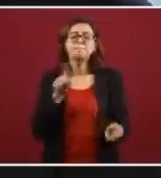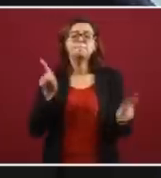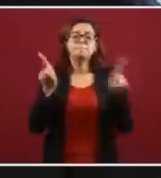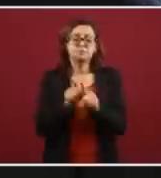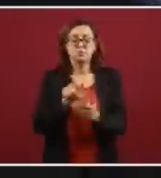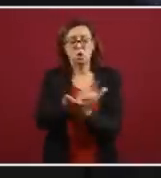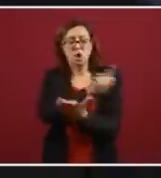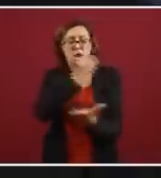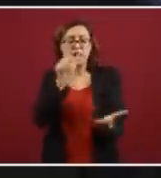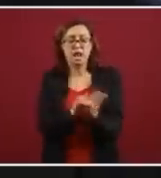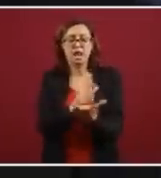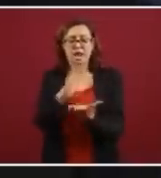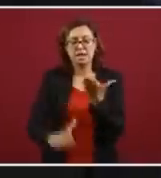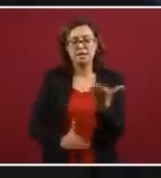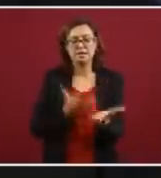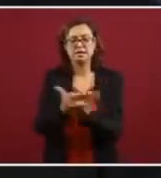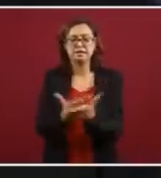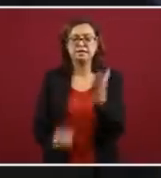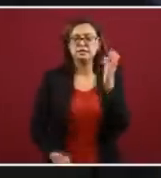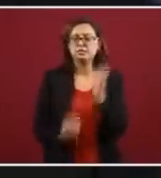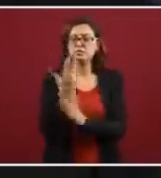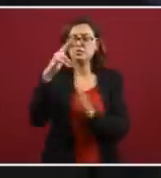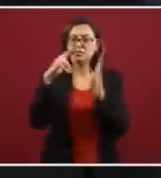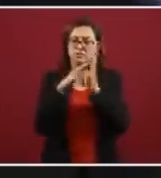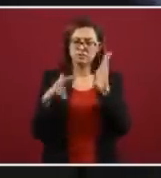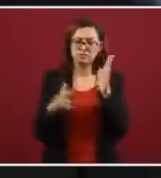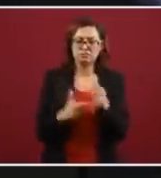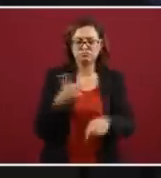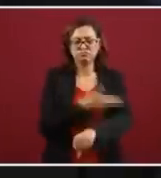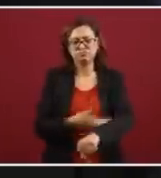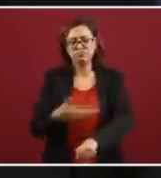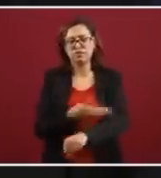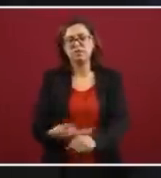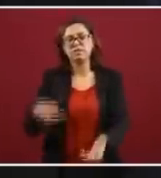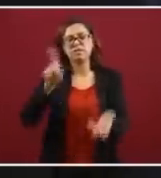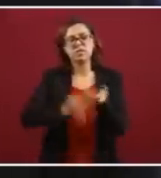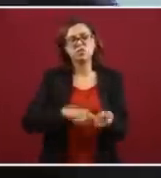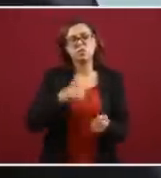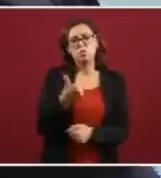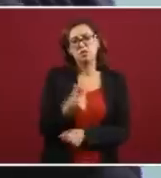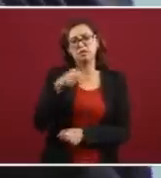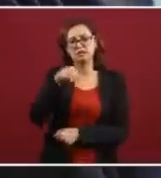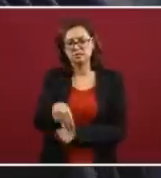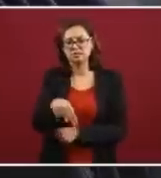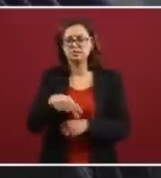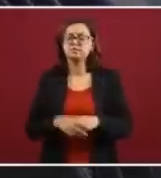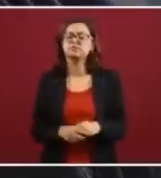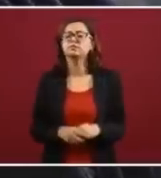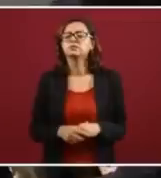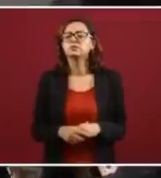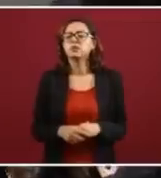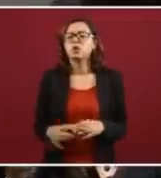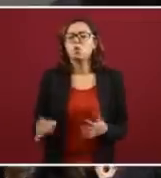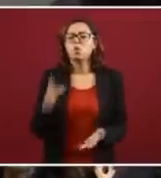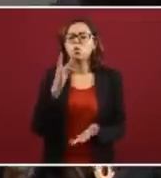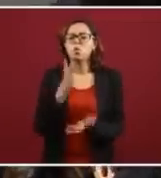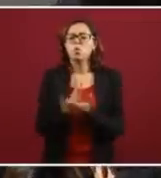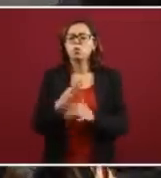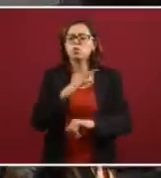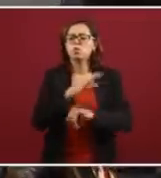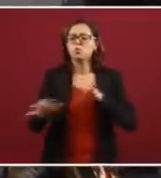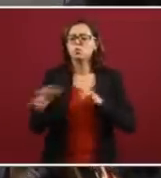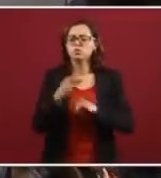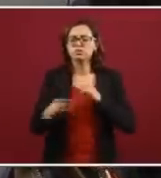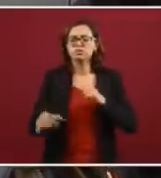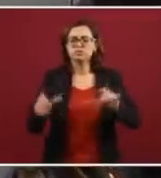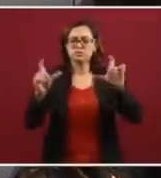de leyes para crear, reglamentar la creación de la Guardia Nacional. Me detengo nada más en el último punto.